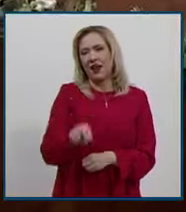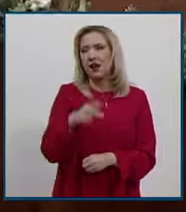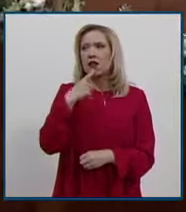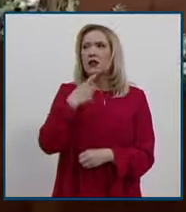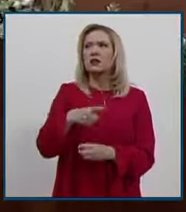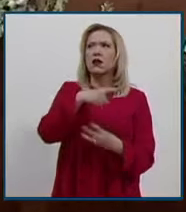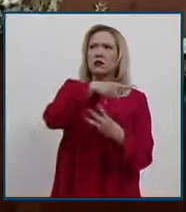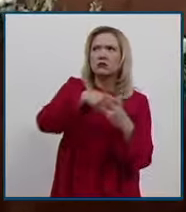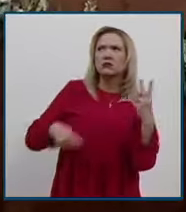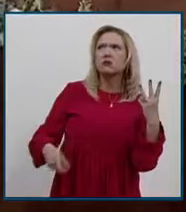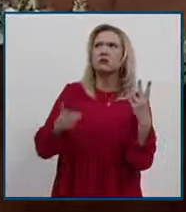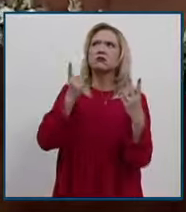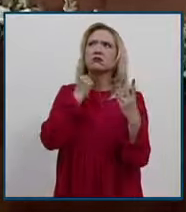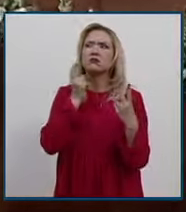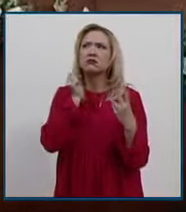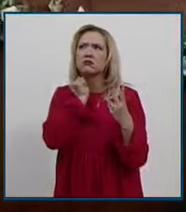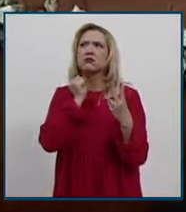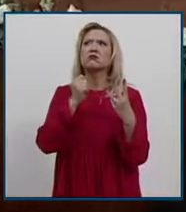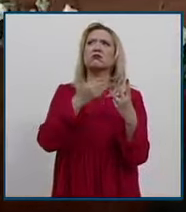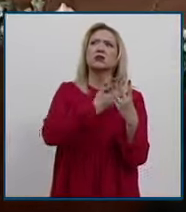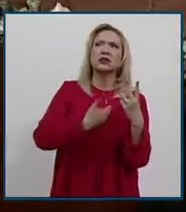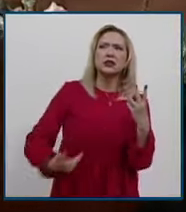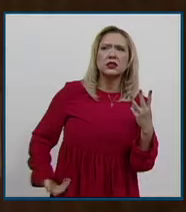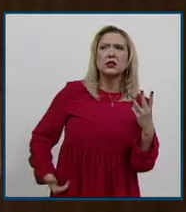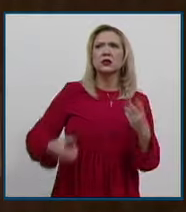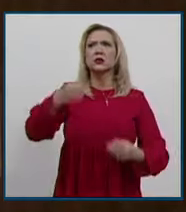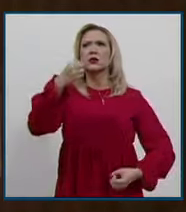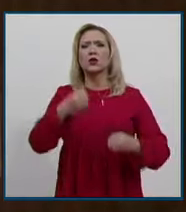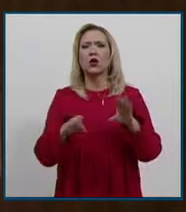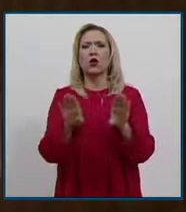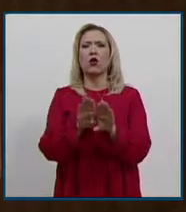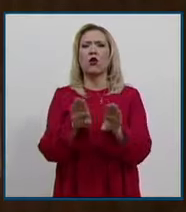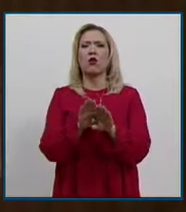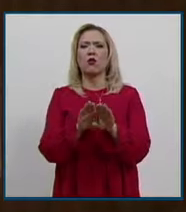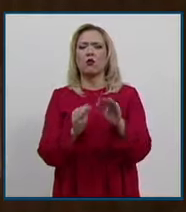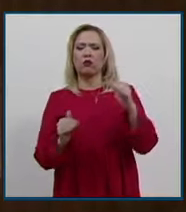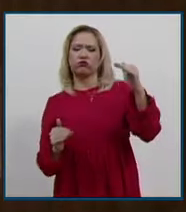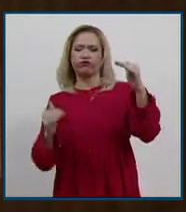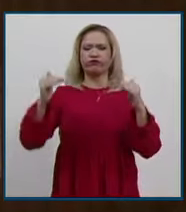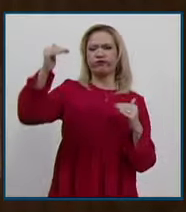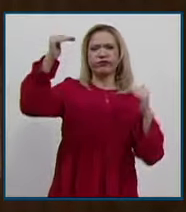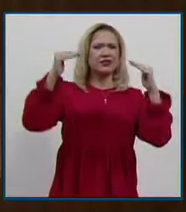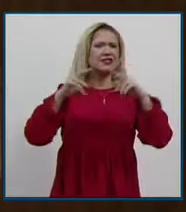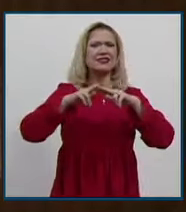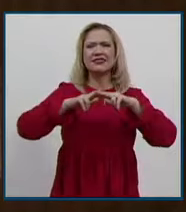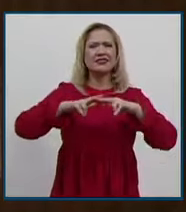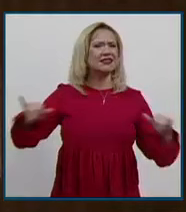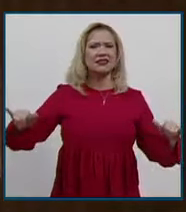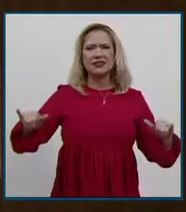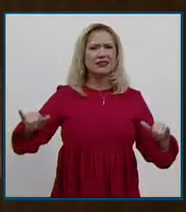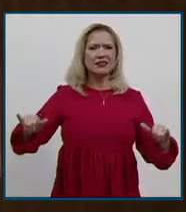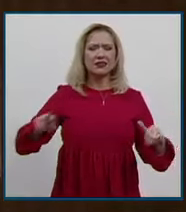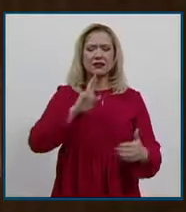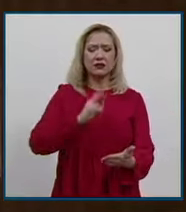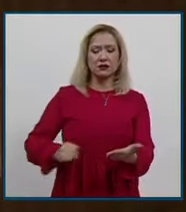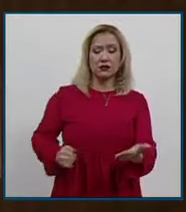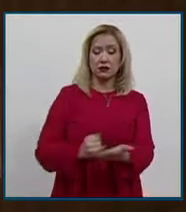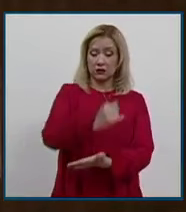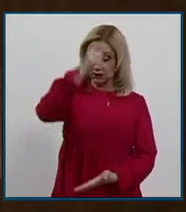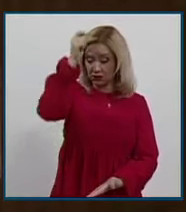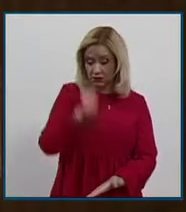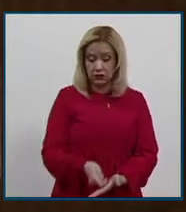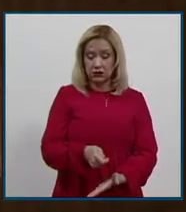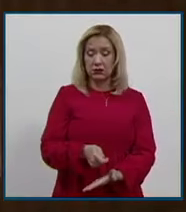unión es más democrático que otro cada sentencia del poder judicial que obliga a